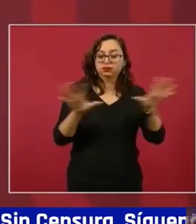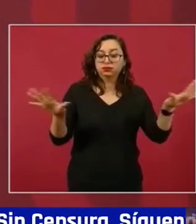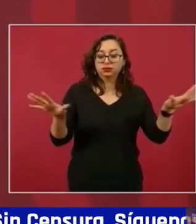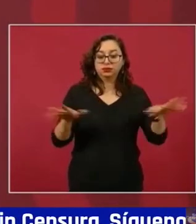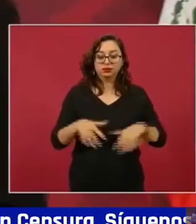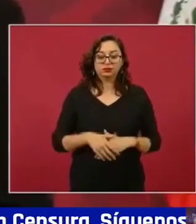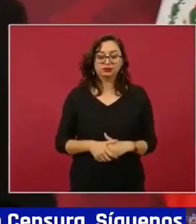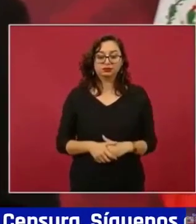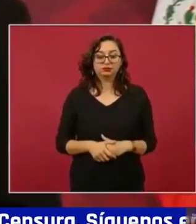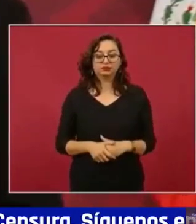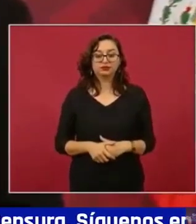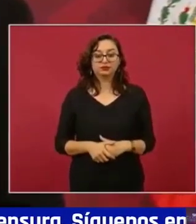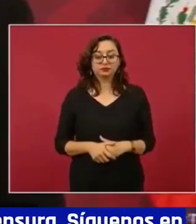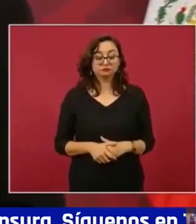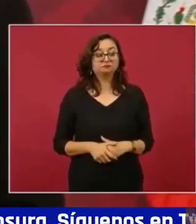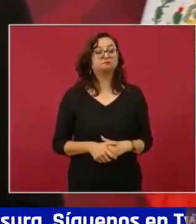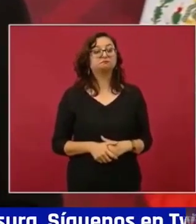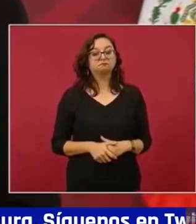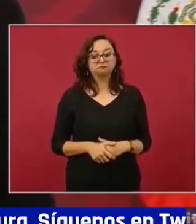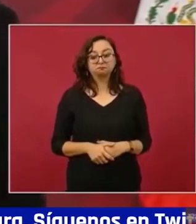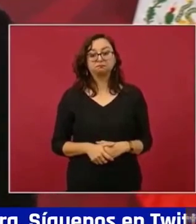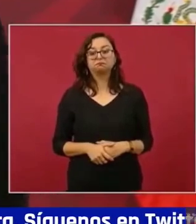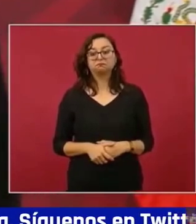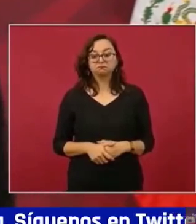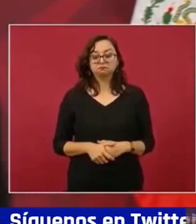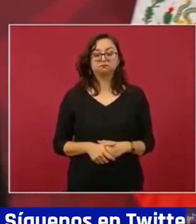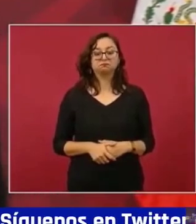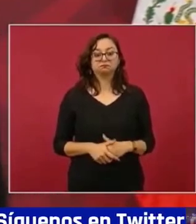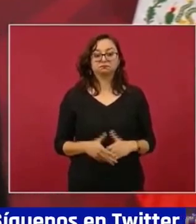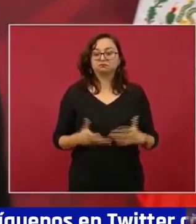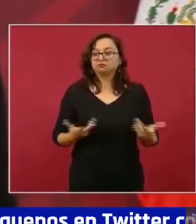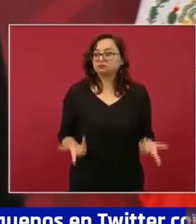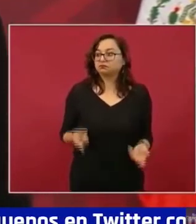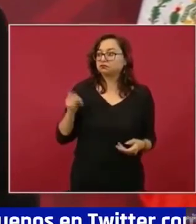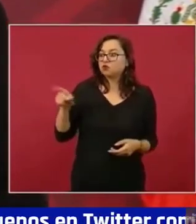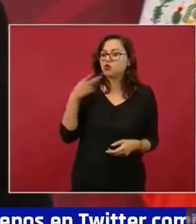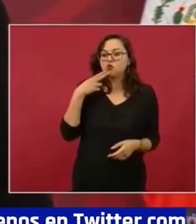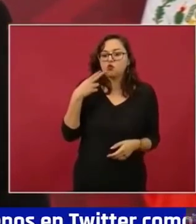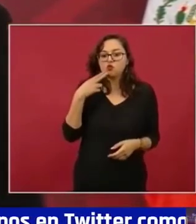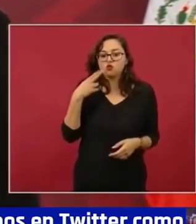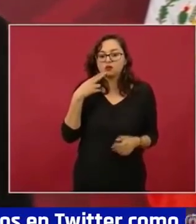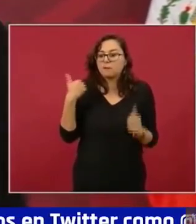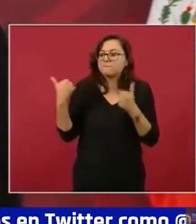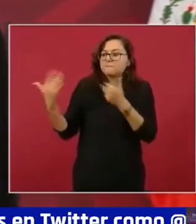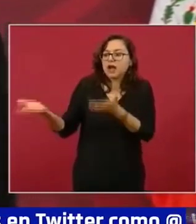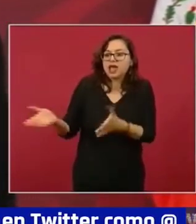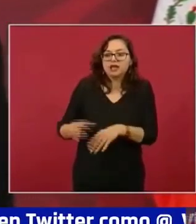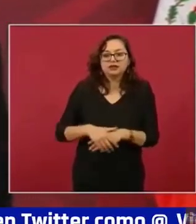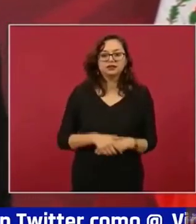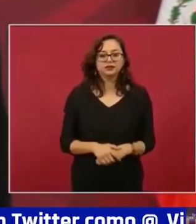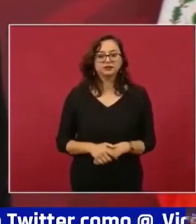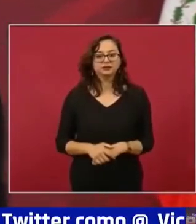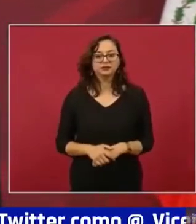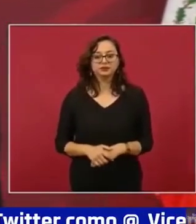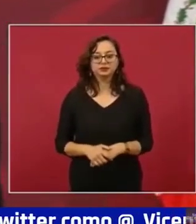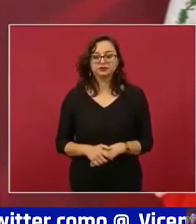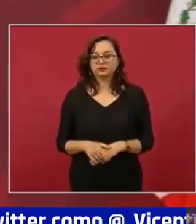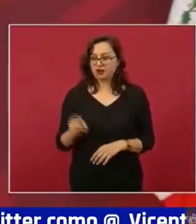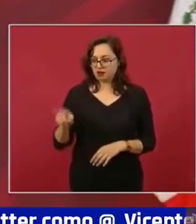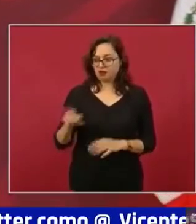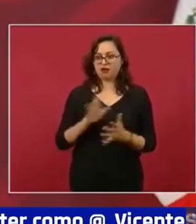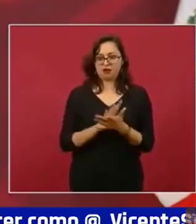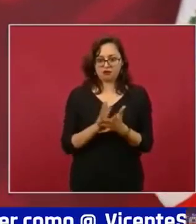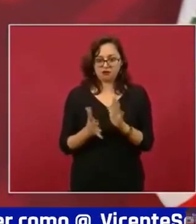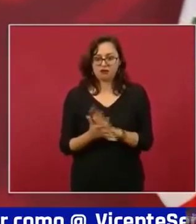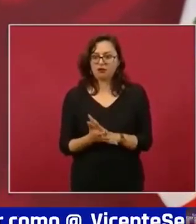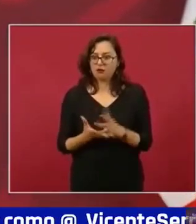Nada más que nos dijeran ahora qué vieron y si no notaron lo que después